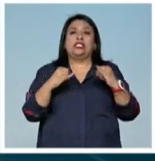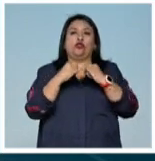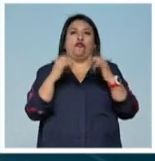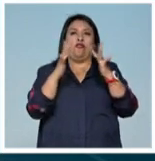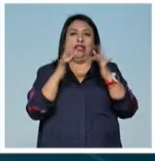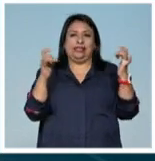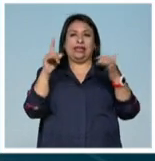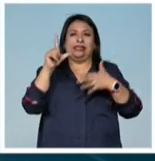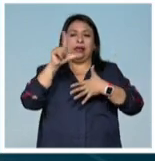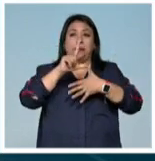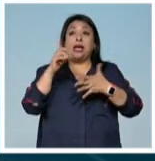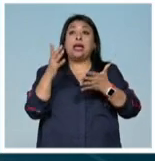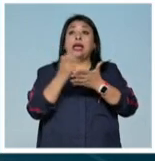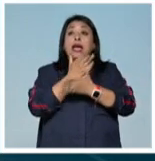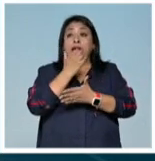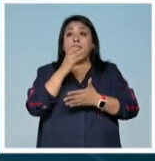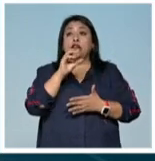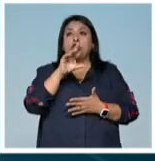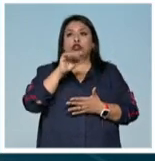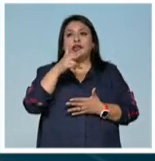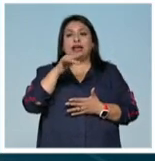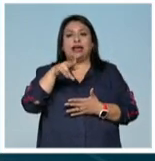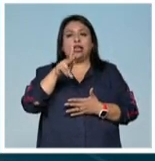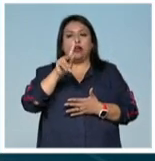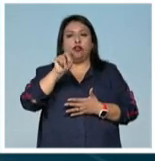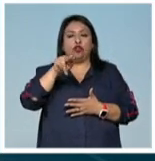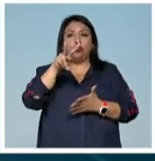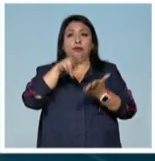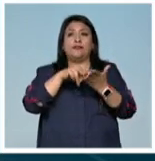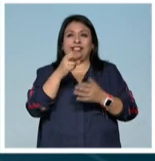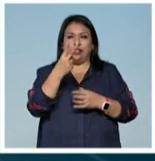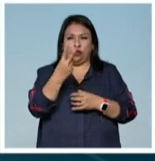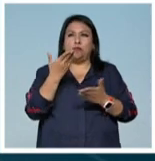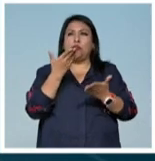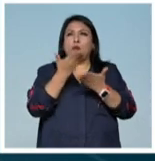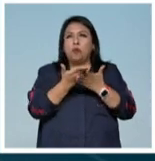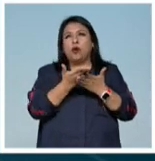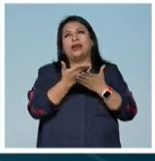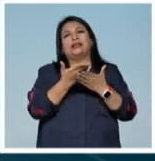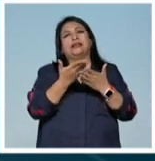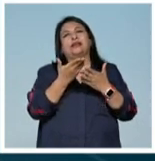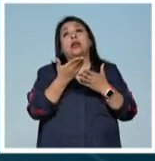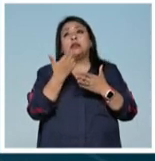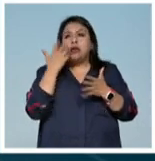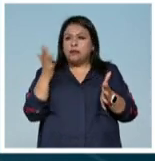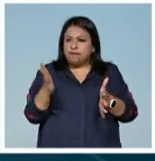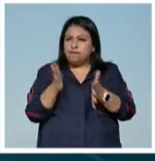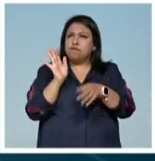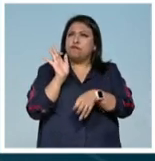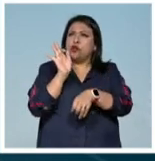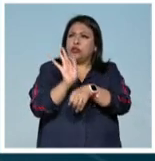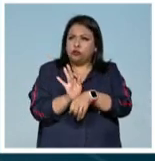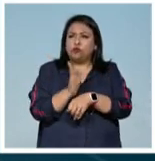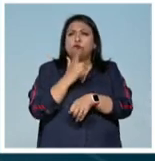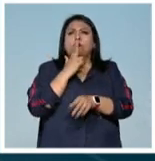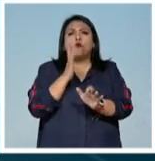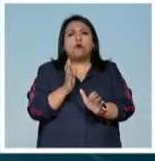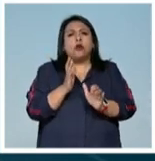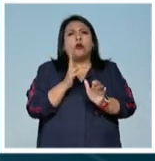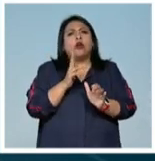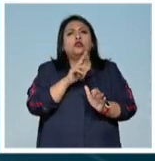de América Latina, ganó el Ocean Hackathon 2022. Esta propuesta multidisciplinaria busca impulsar la protección y conservación